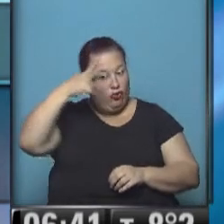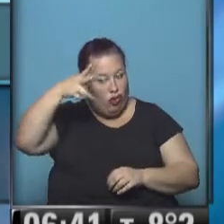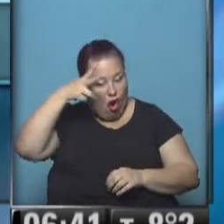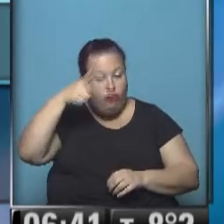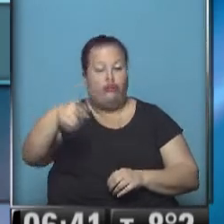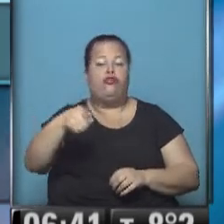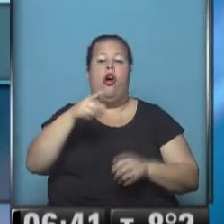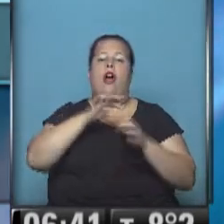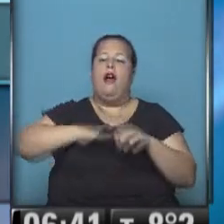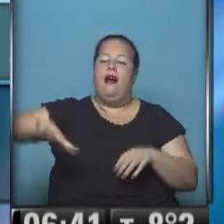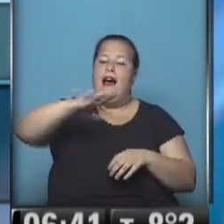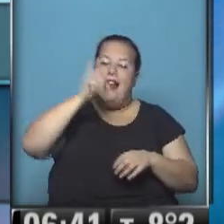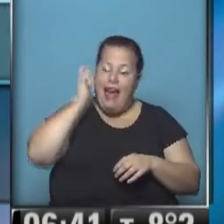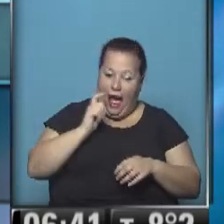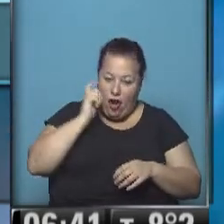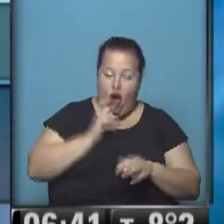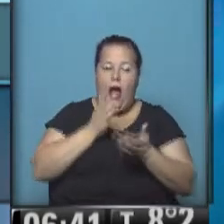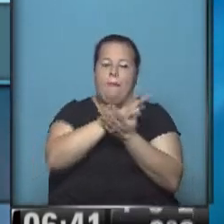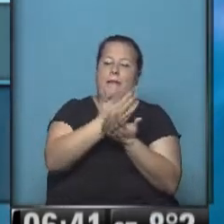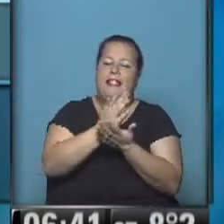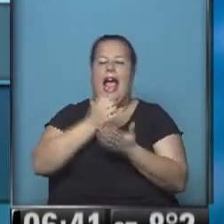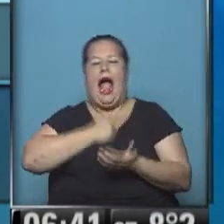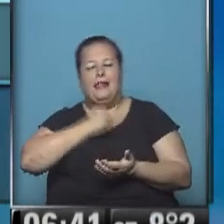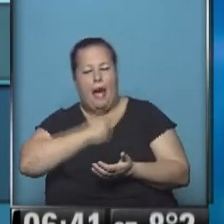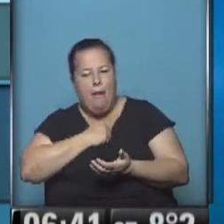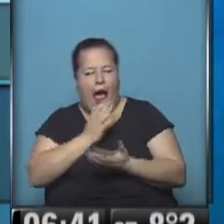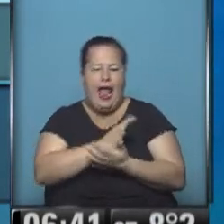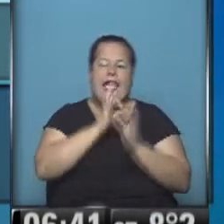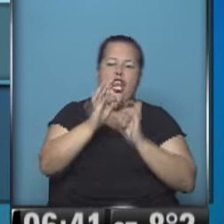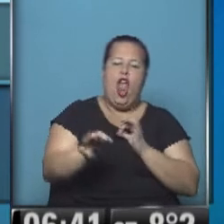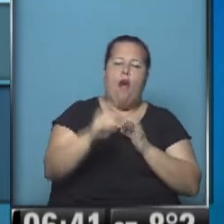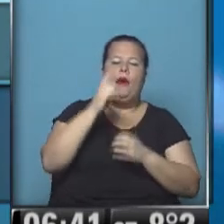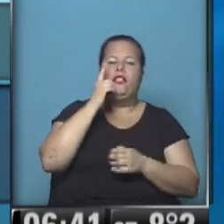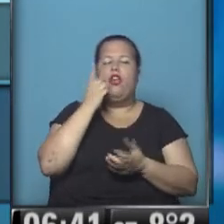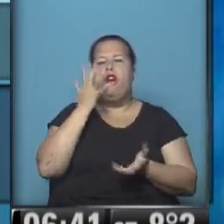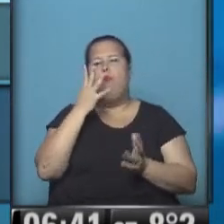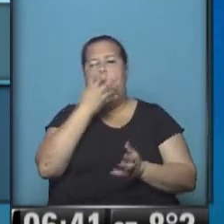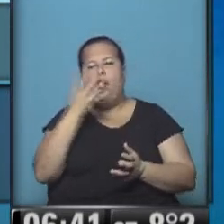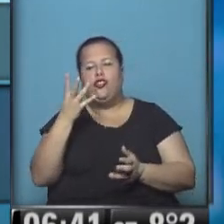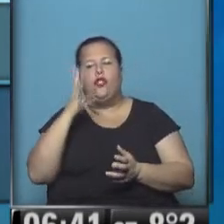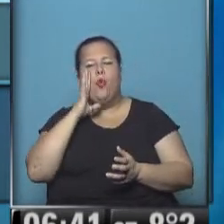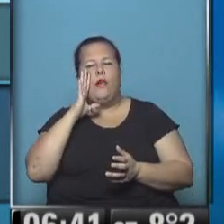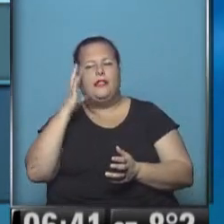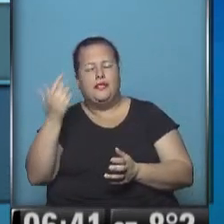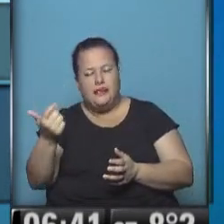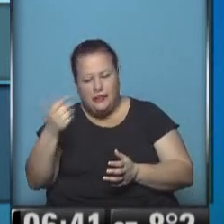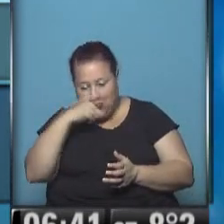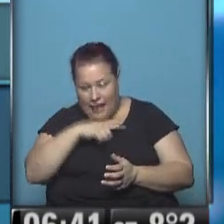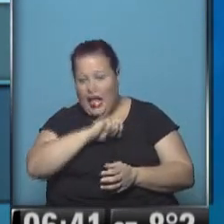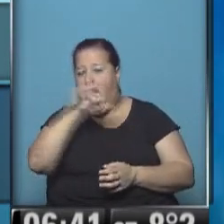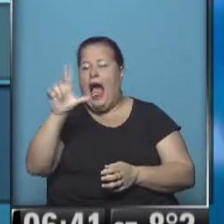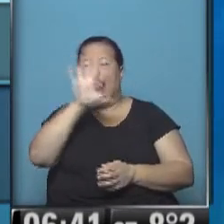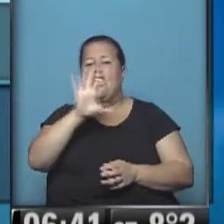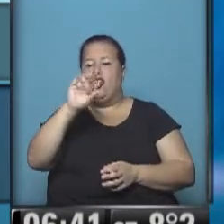hora de la rioja entonces límite con catamarca centro kilómetro 2 457 al